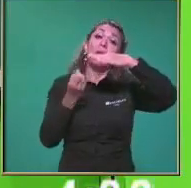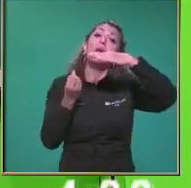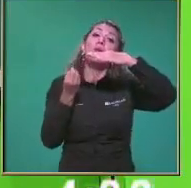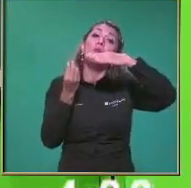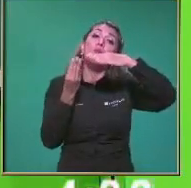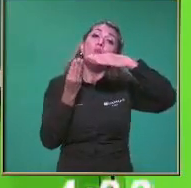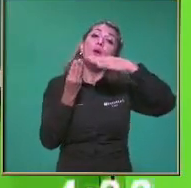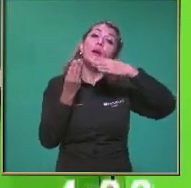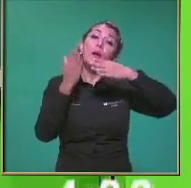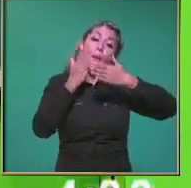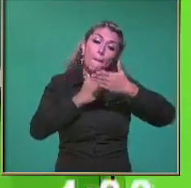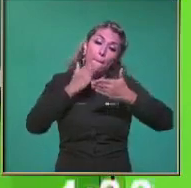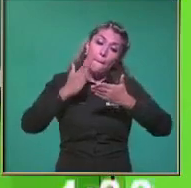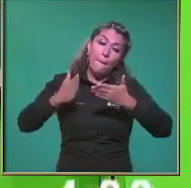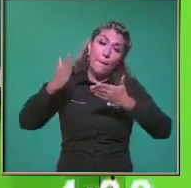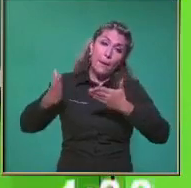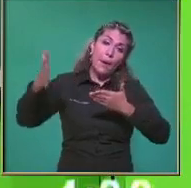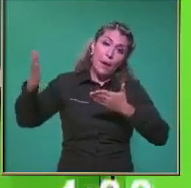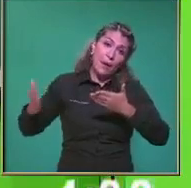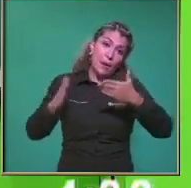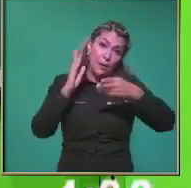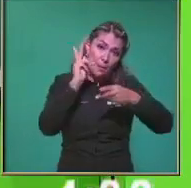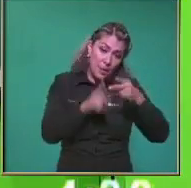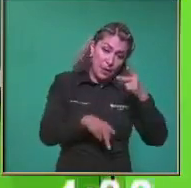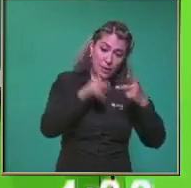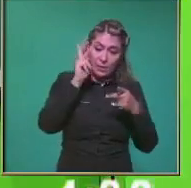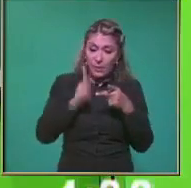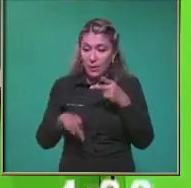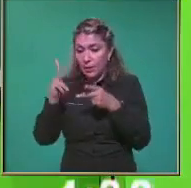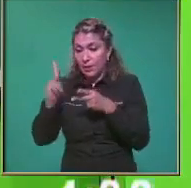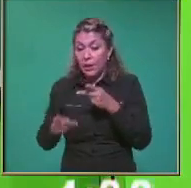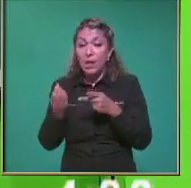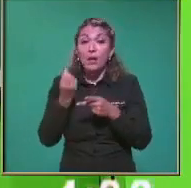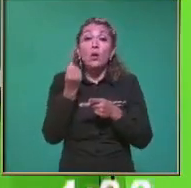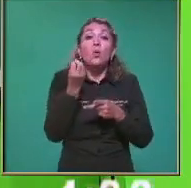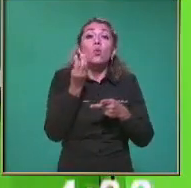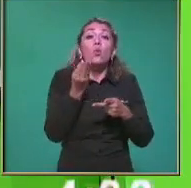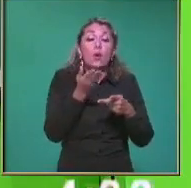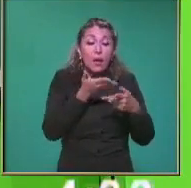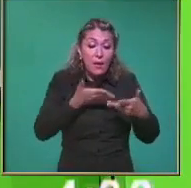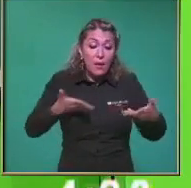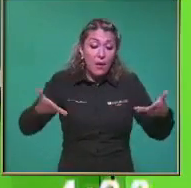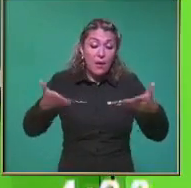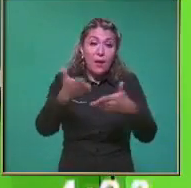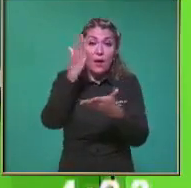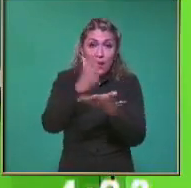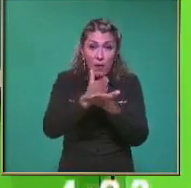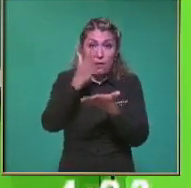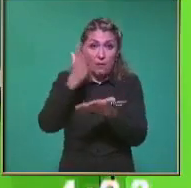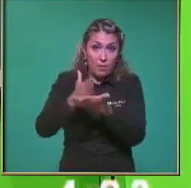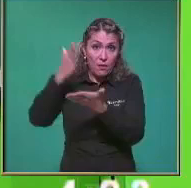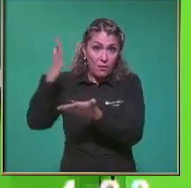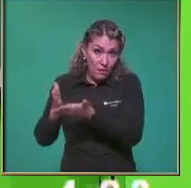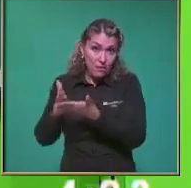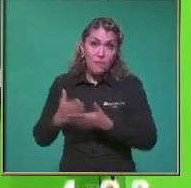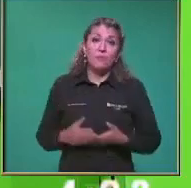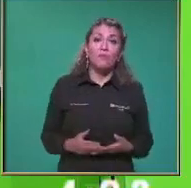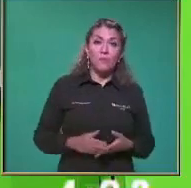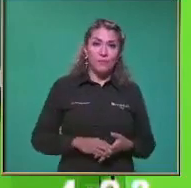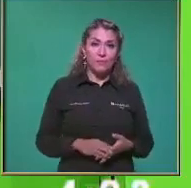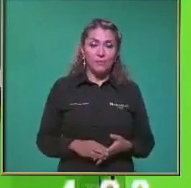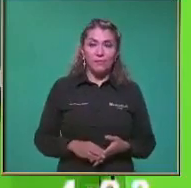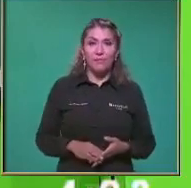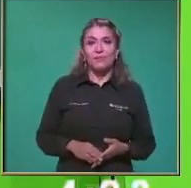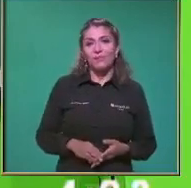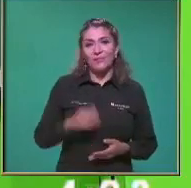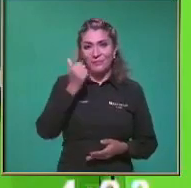en cuántas partes partí al entero. ¿Sí? Es muy importante saber eso, no confundirlos. Bueno, por aquí, para los chicos